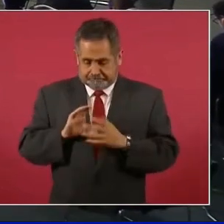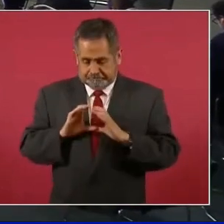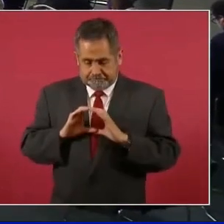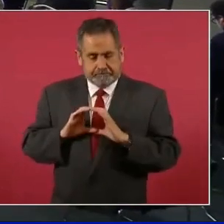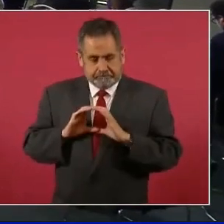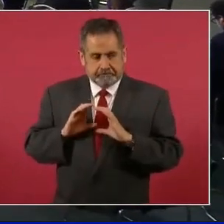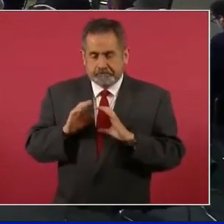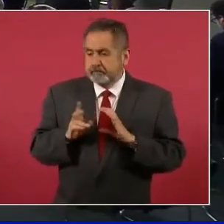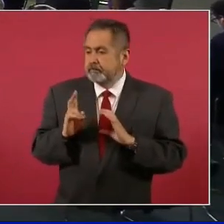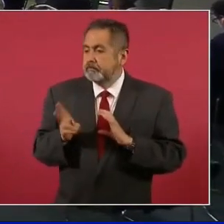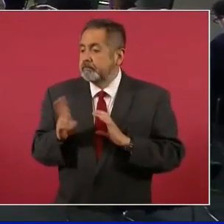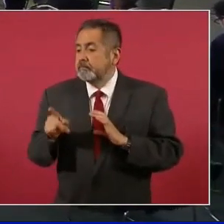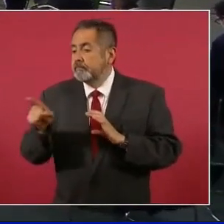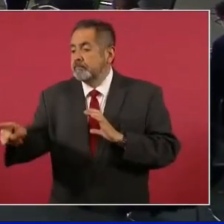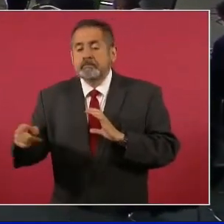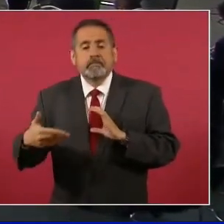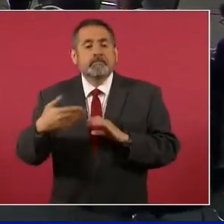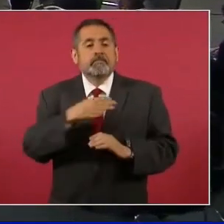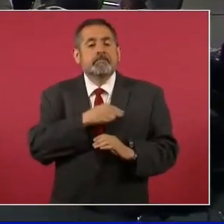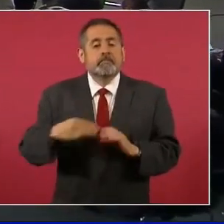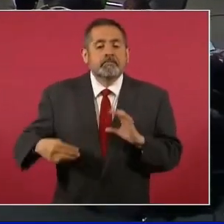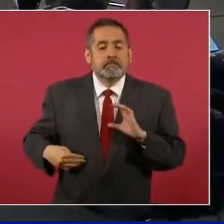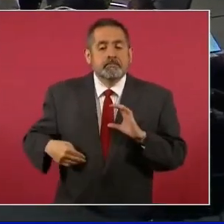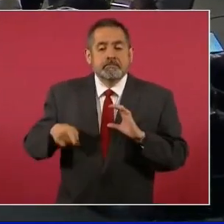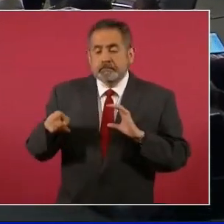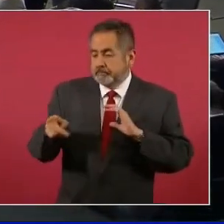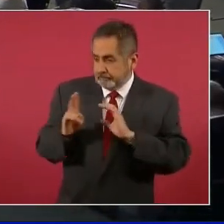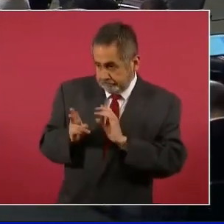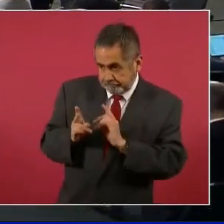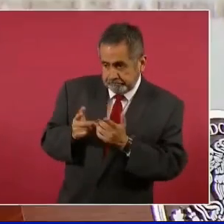municipal, ni siquiera de su distrito,